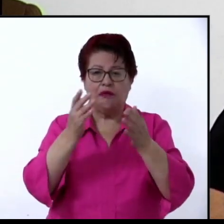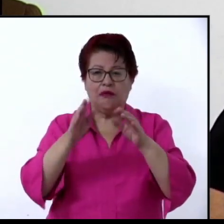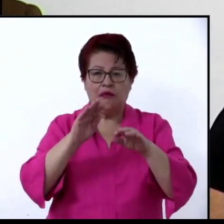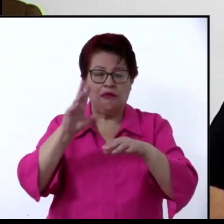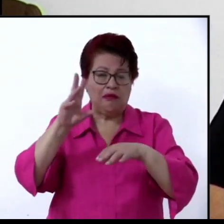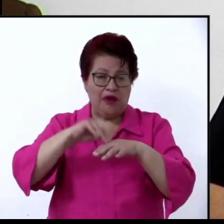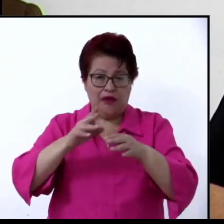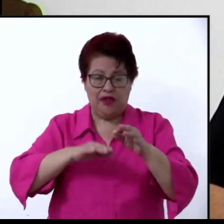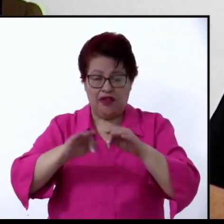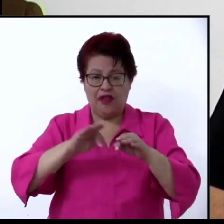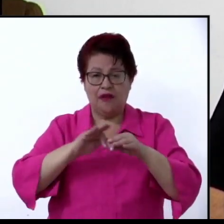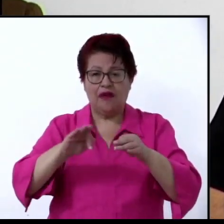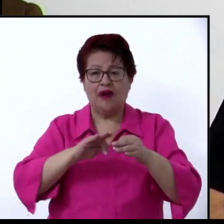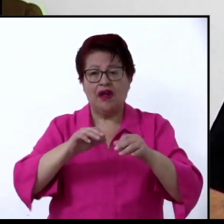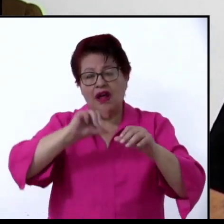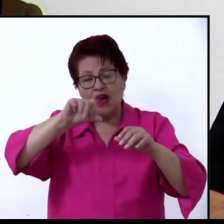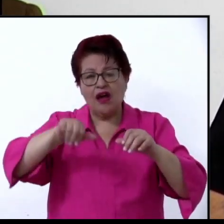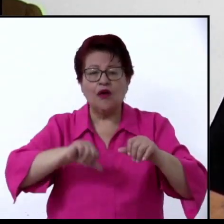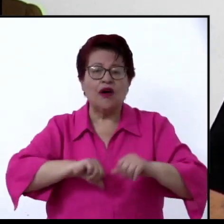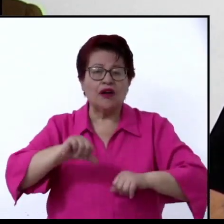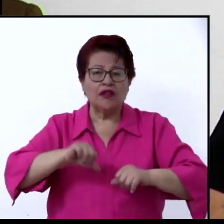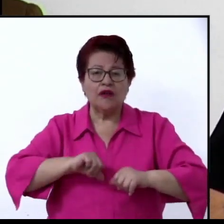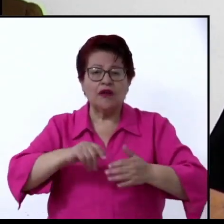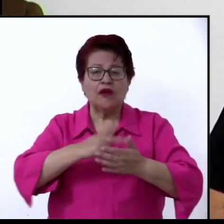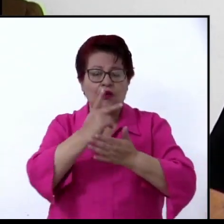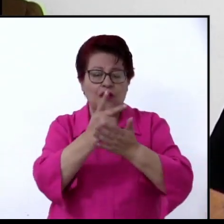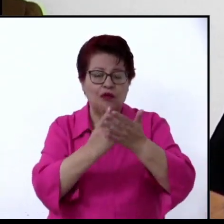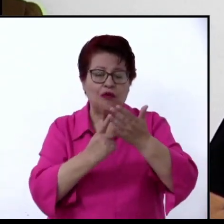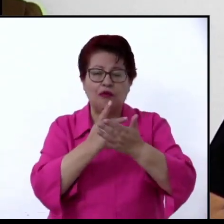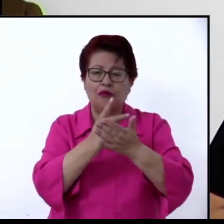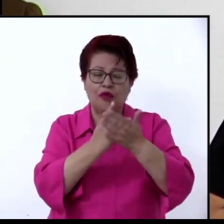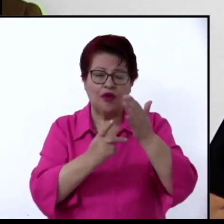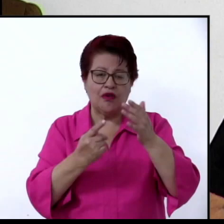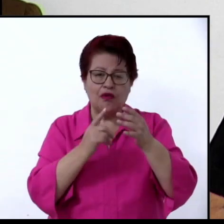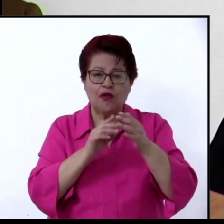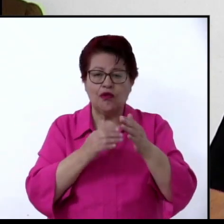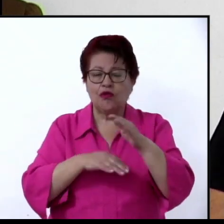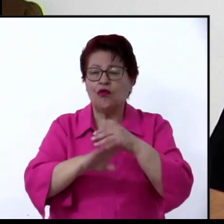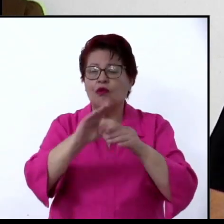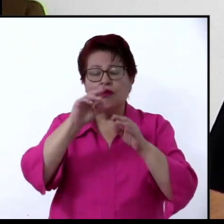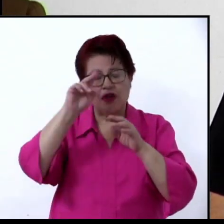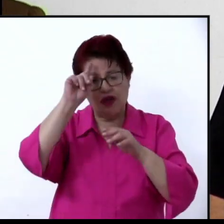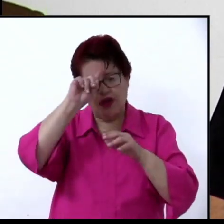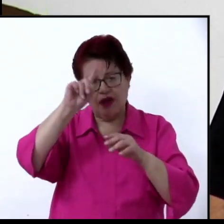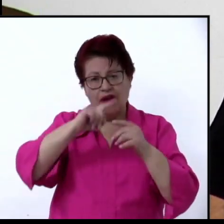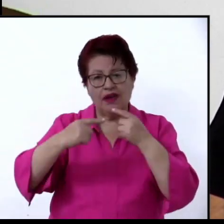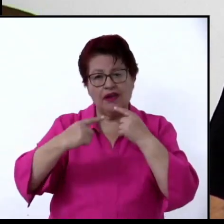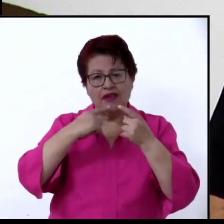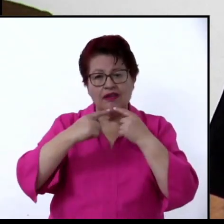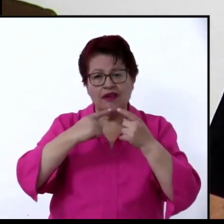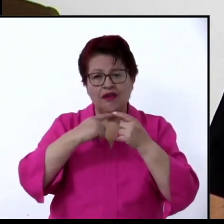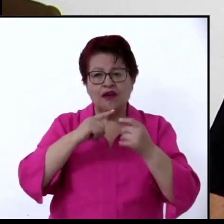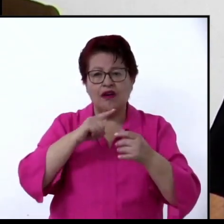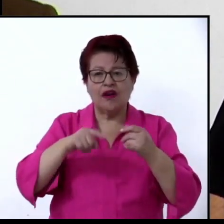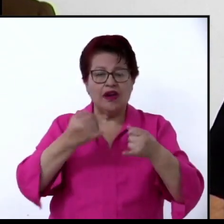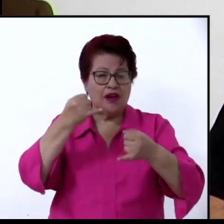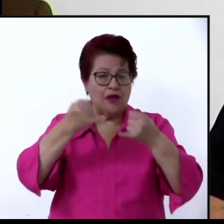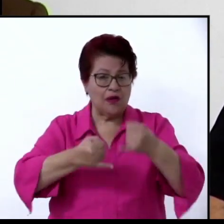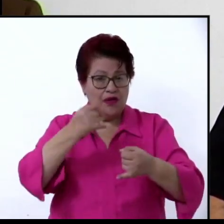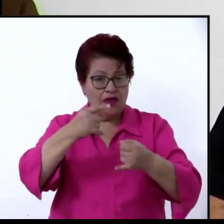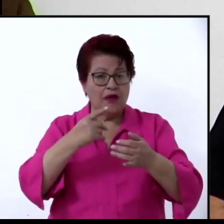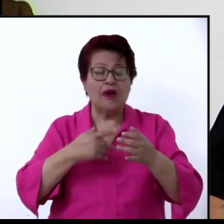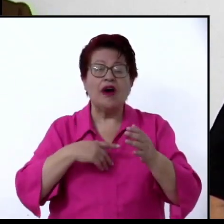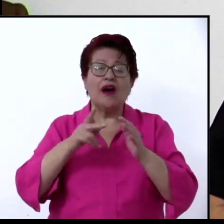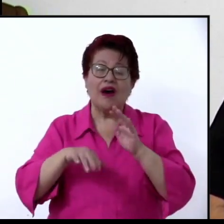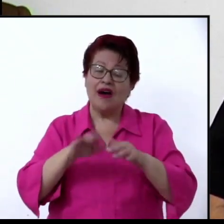una actividad y se puso en marcha también un programa y un proceso de asesoría y de acompañamiento jurídico, porque en muchas ocasiones